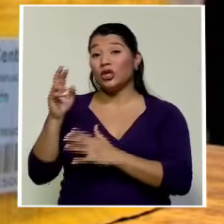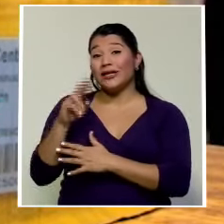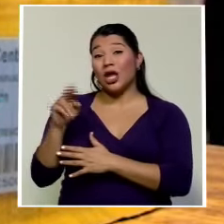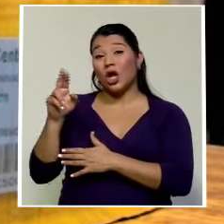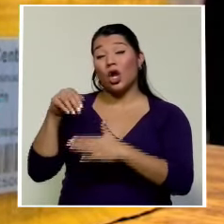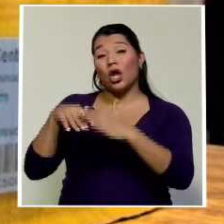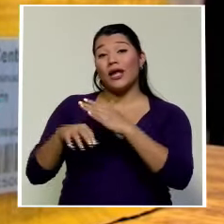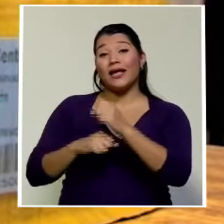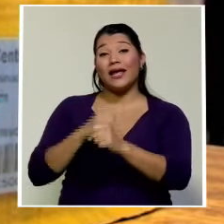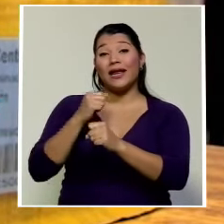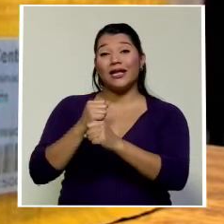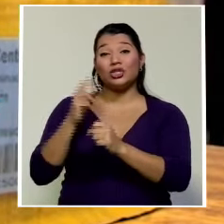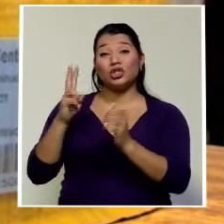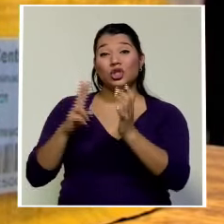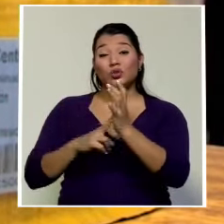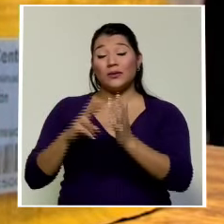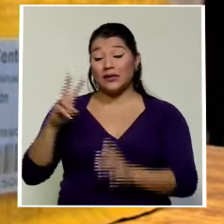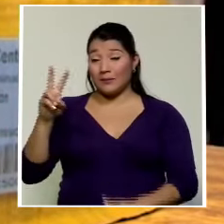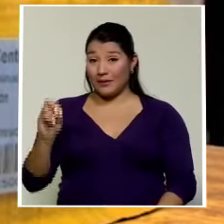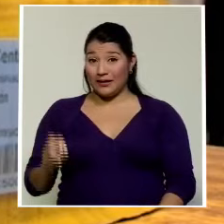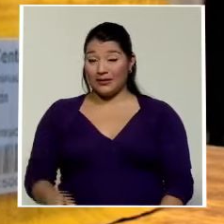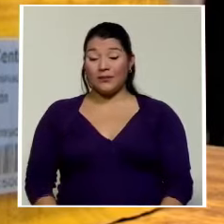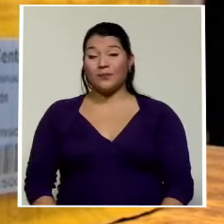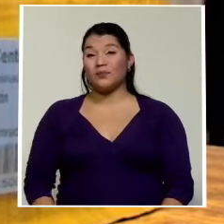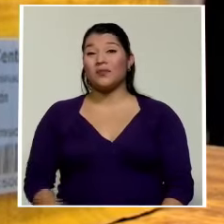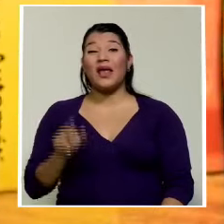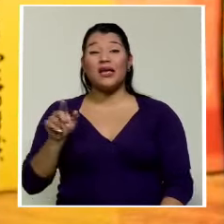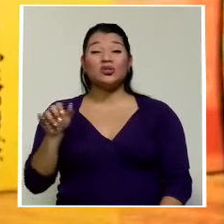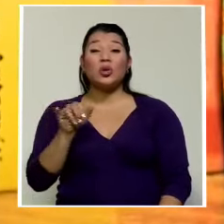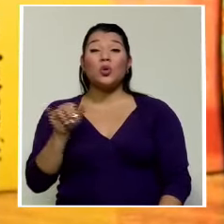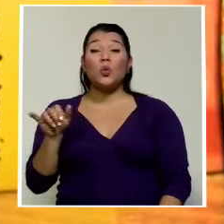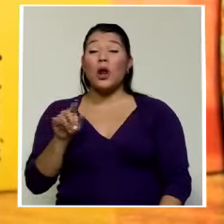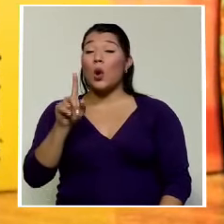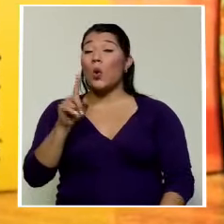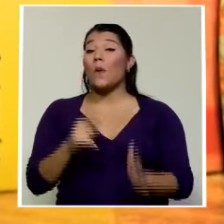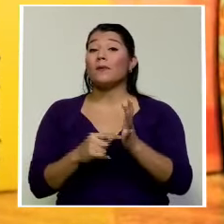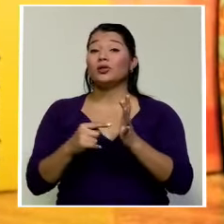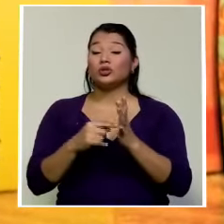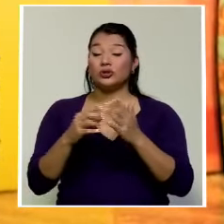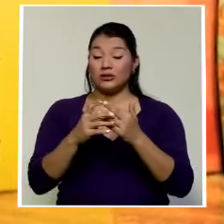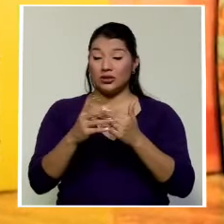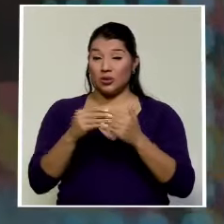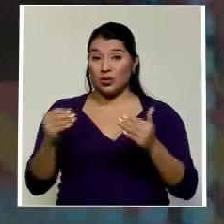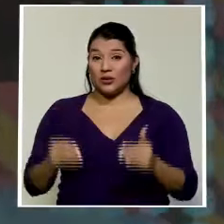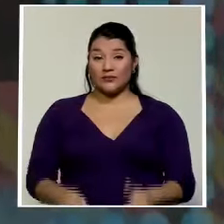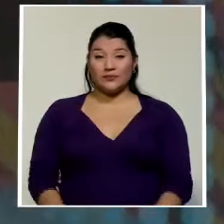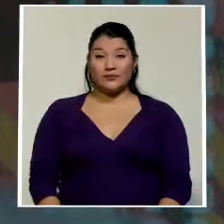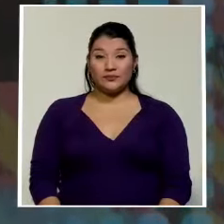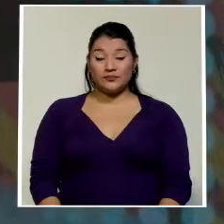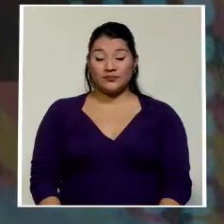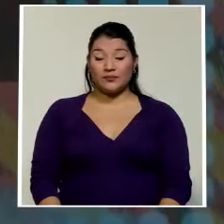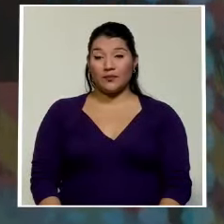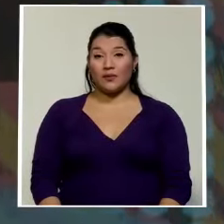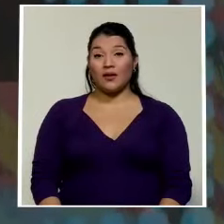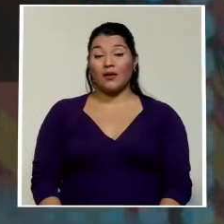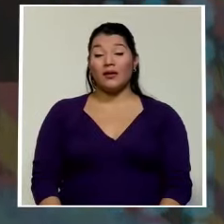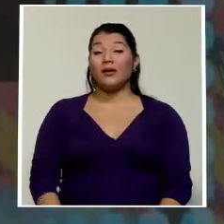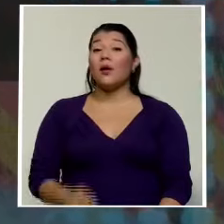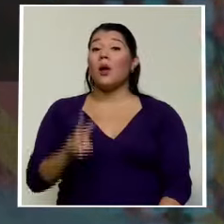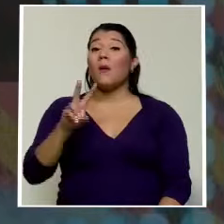colones al año 2020, equivalentes a más de $1 millón. A pesar de